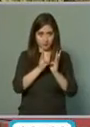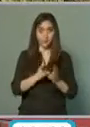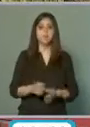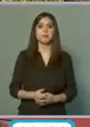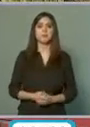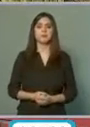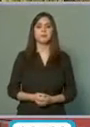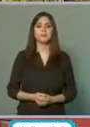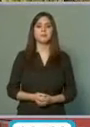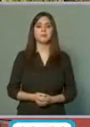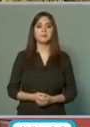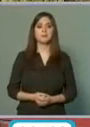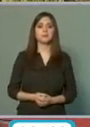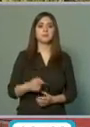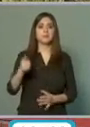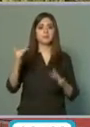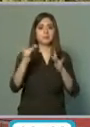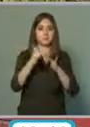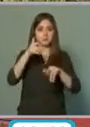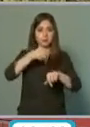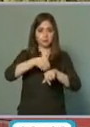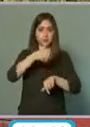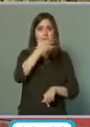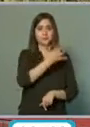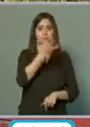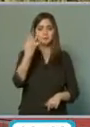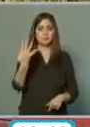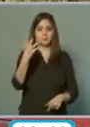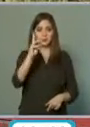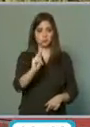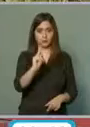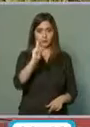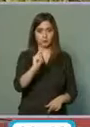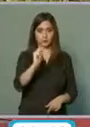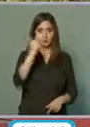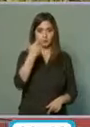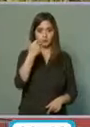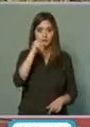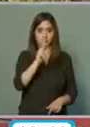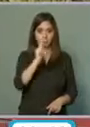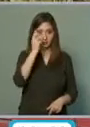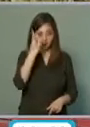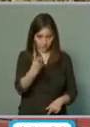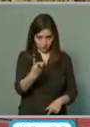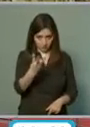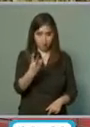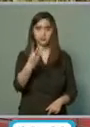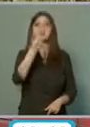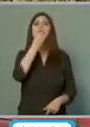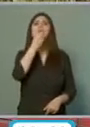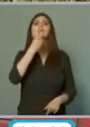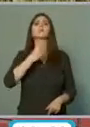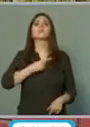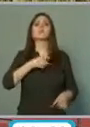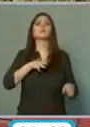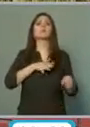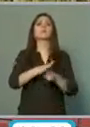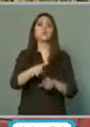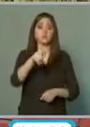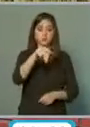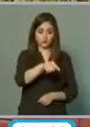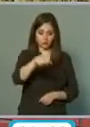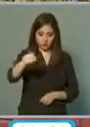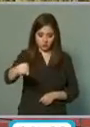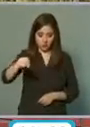empezar. Recuerden, comuníquense al 55 80 80 87 83. Díganos cuál es el